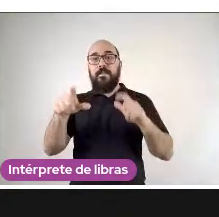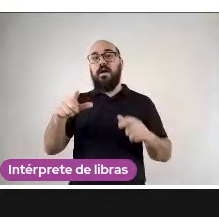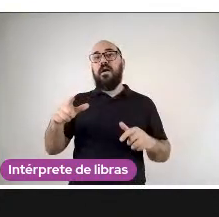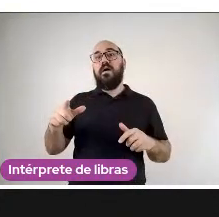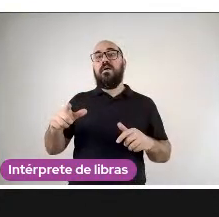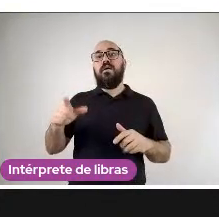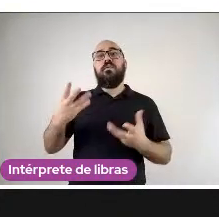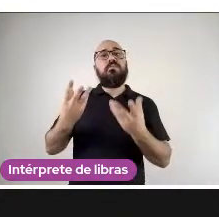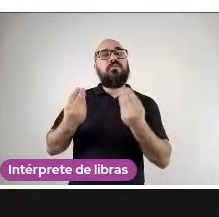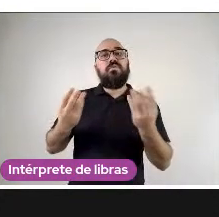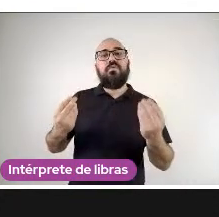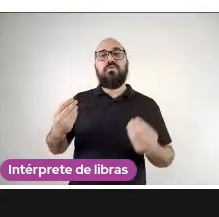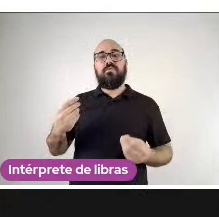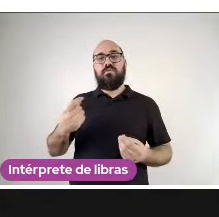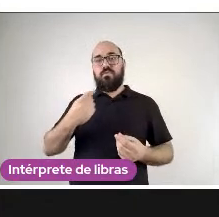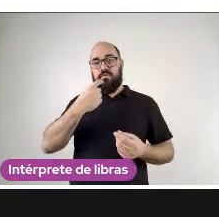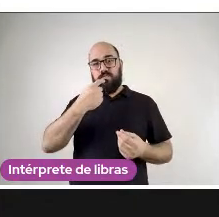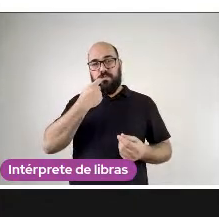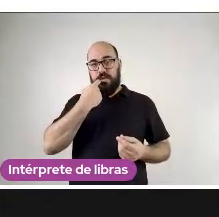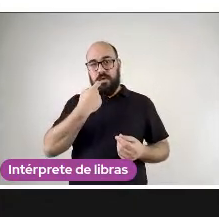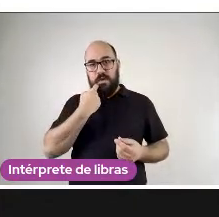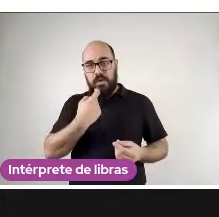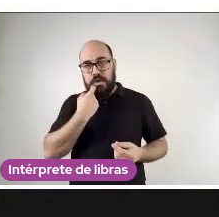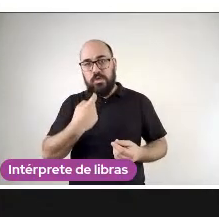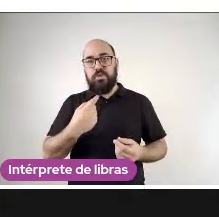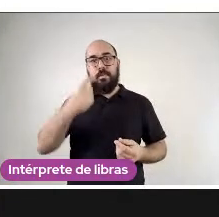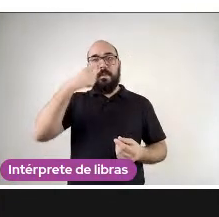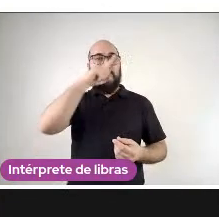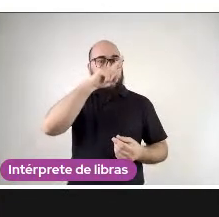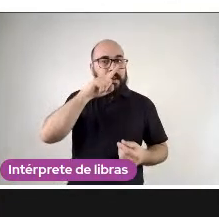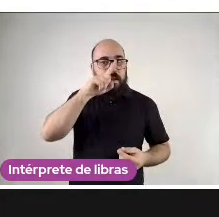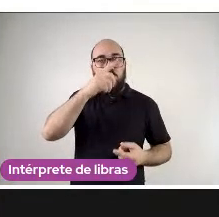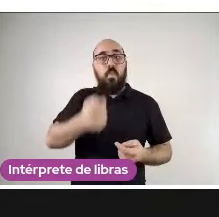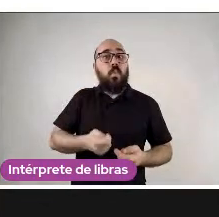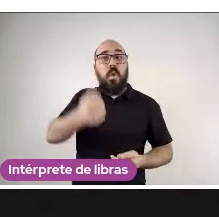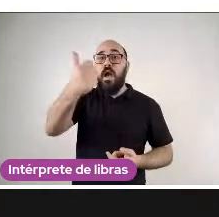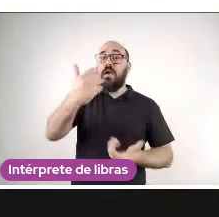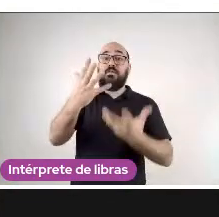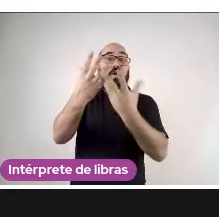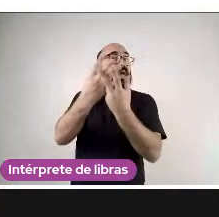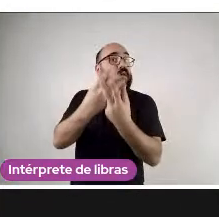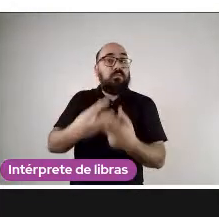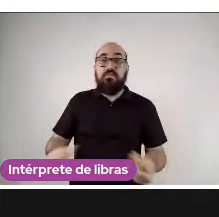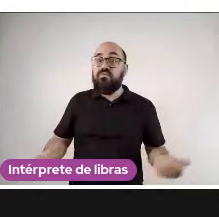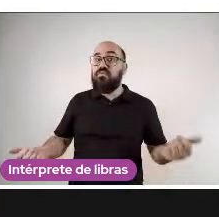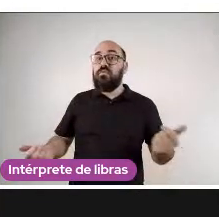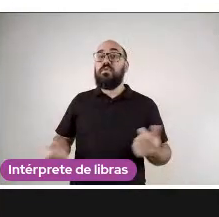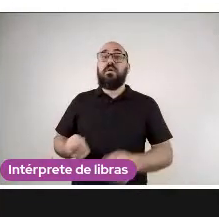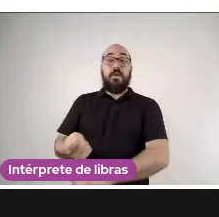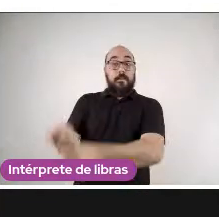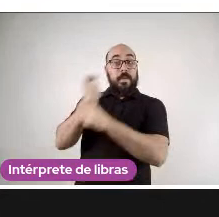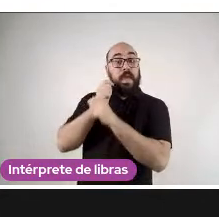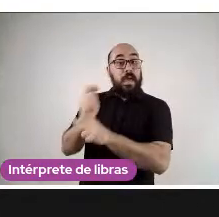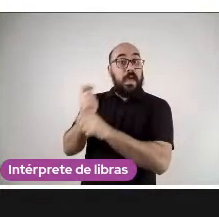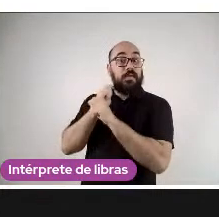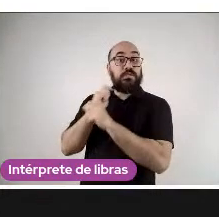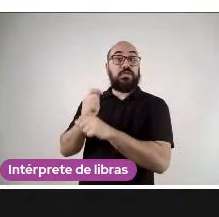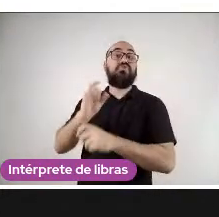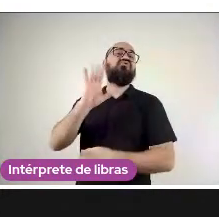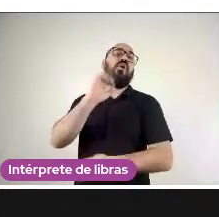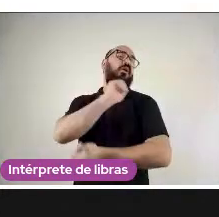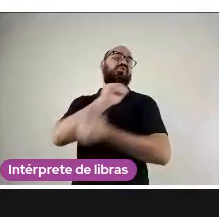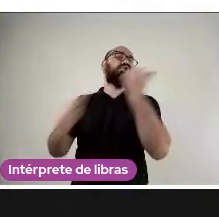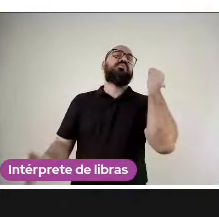liberan. Para que os hagáis una idea, este mero, una vez un compañero me dijo, es como capturar un león en la selva y